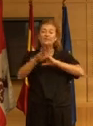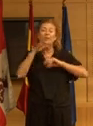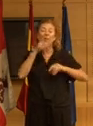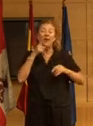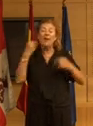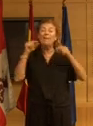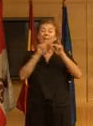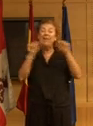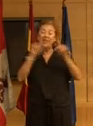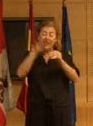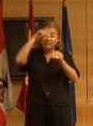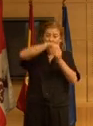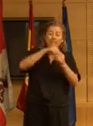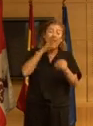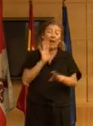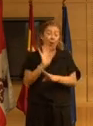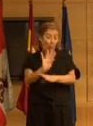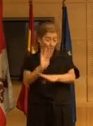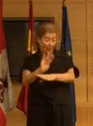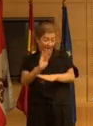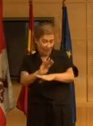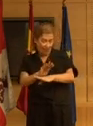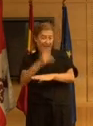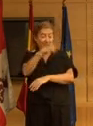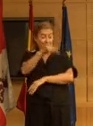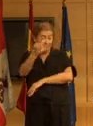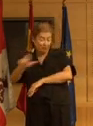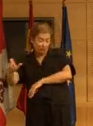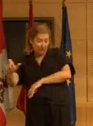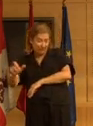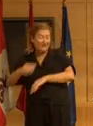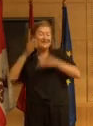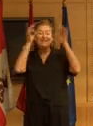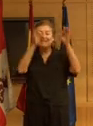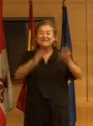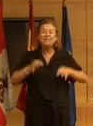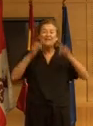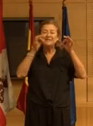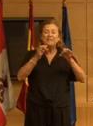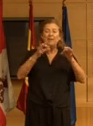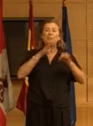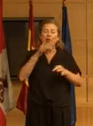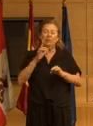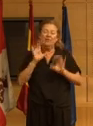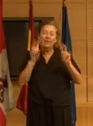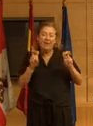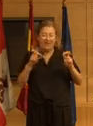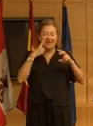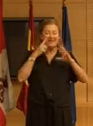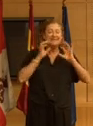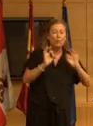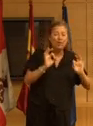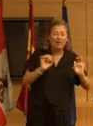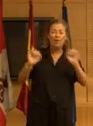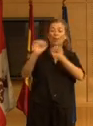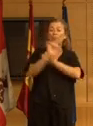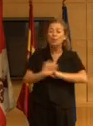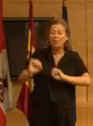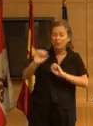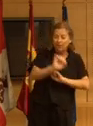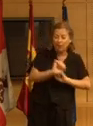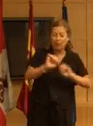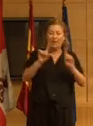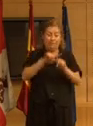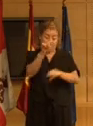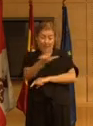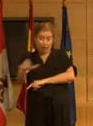integrada en el cuidado de las personas, basándonos siempre en razones de seguridad, de protección de